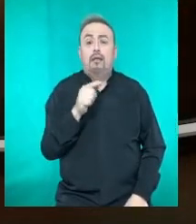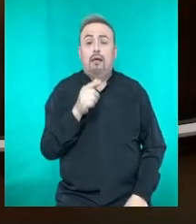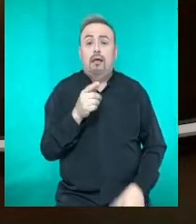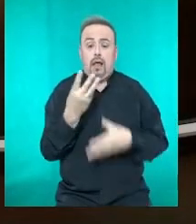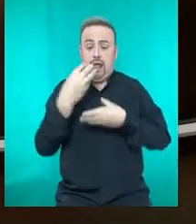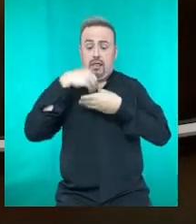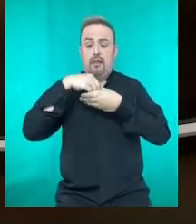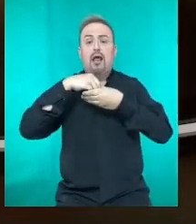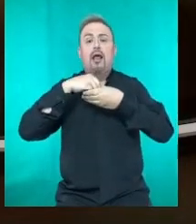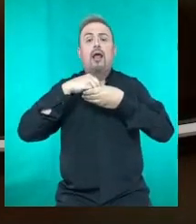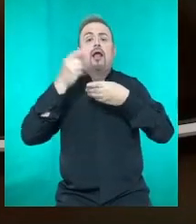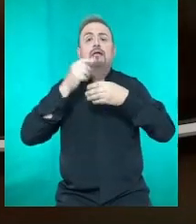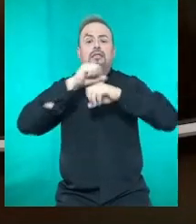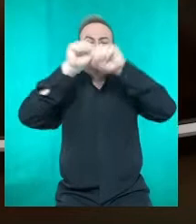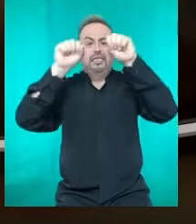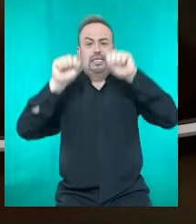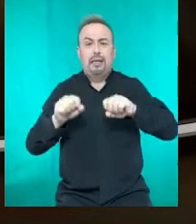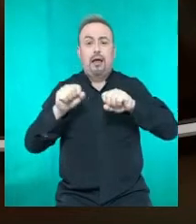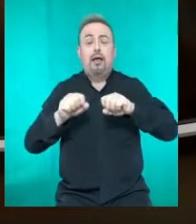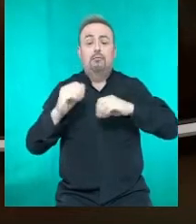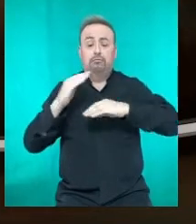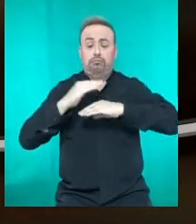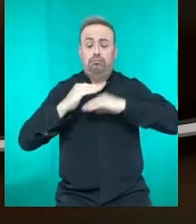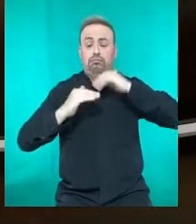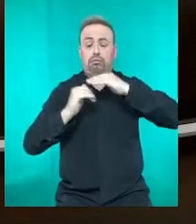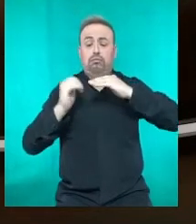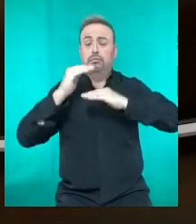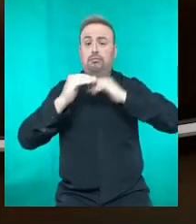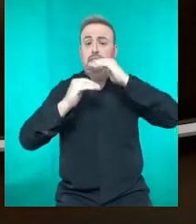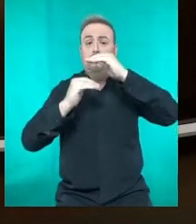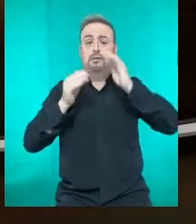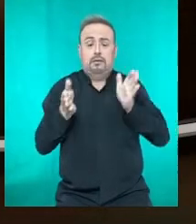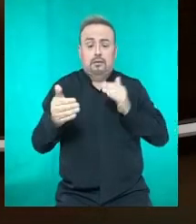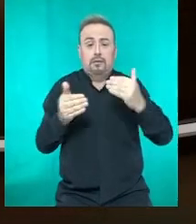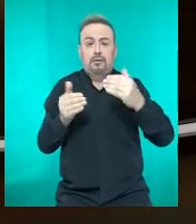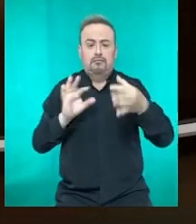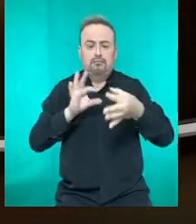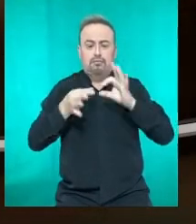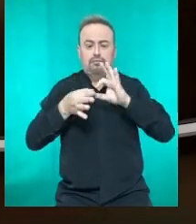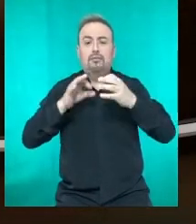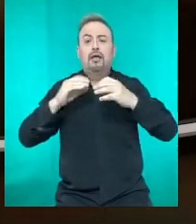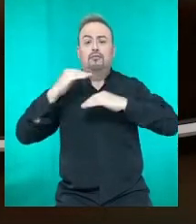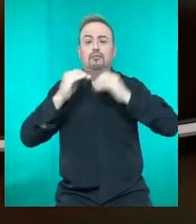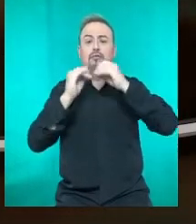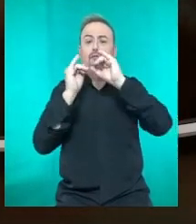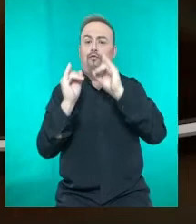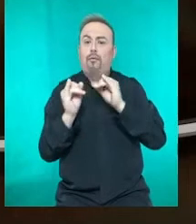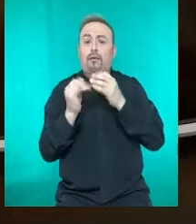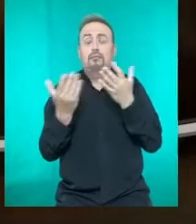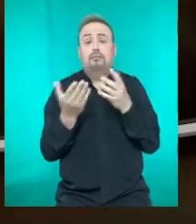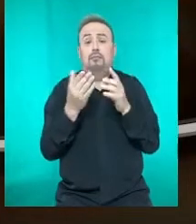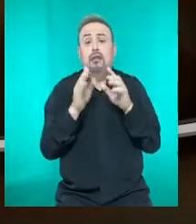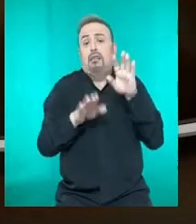y sobre todo esto se puede apilar, digámoslo así, como bloques de Lego para darle la forma, los tamaños y las